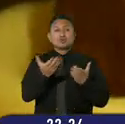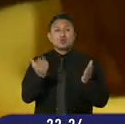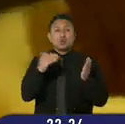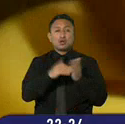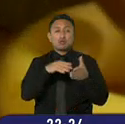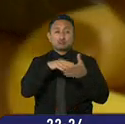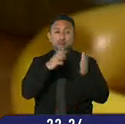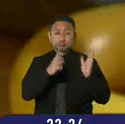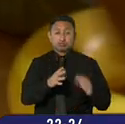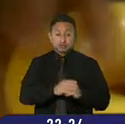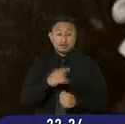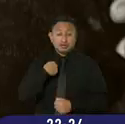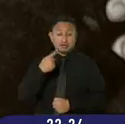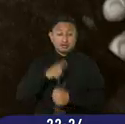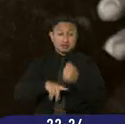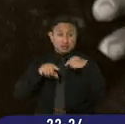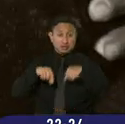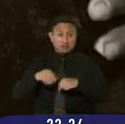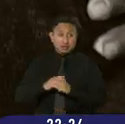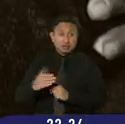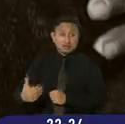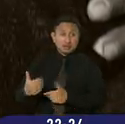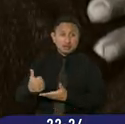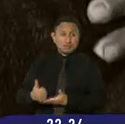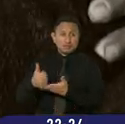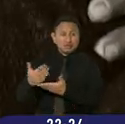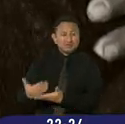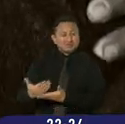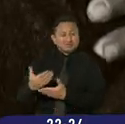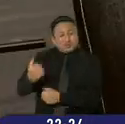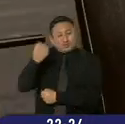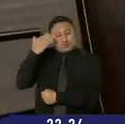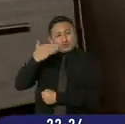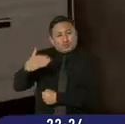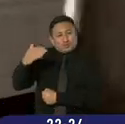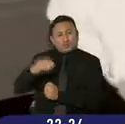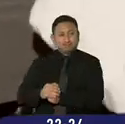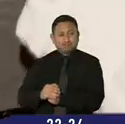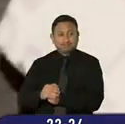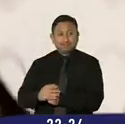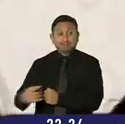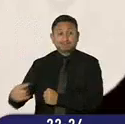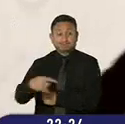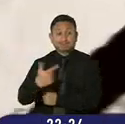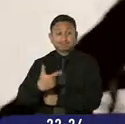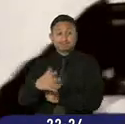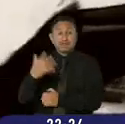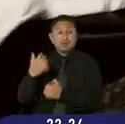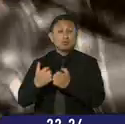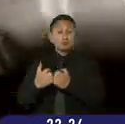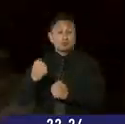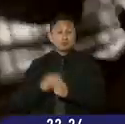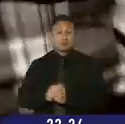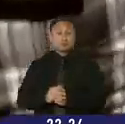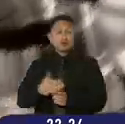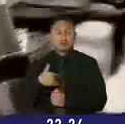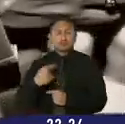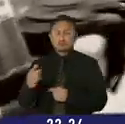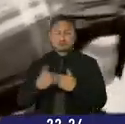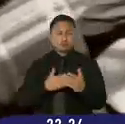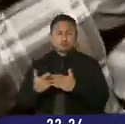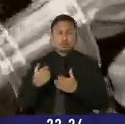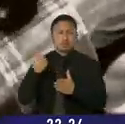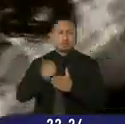con su hijo que ahora es su mayor inspiración. Aún en medio de condiciones adversas, lucha por un futuro